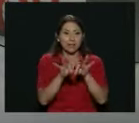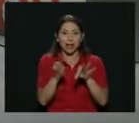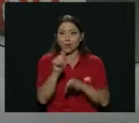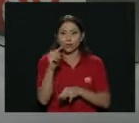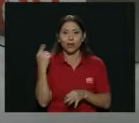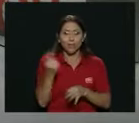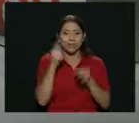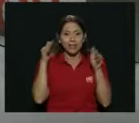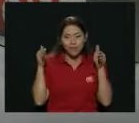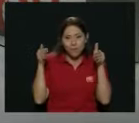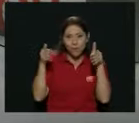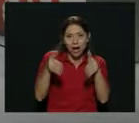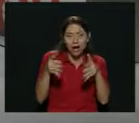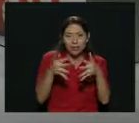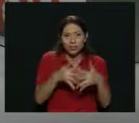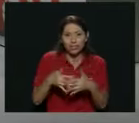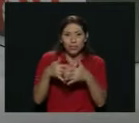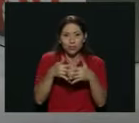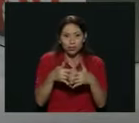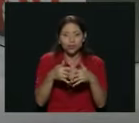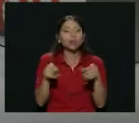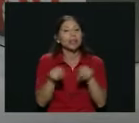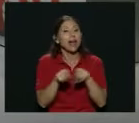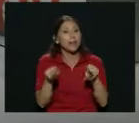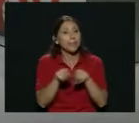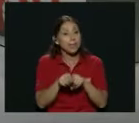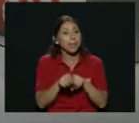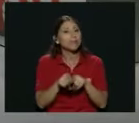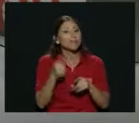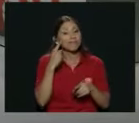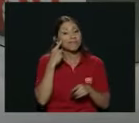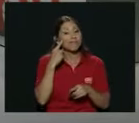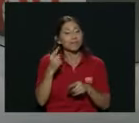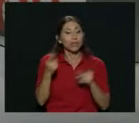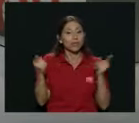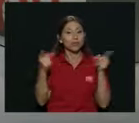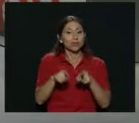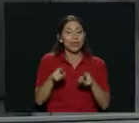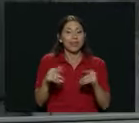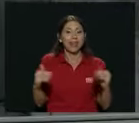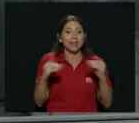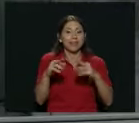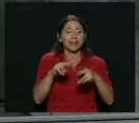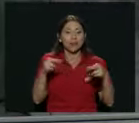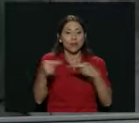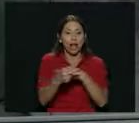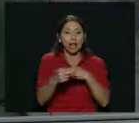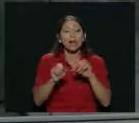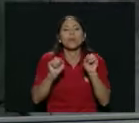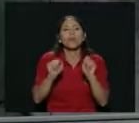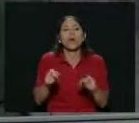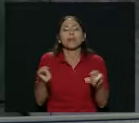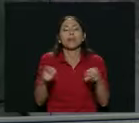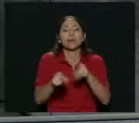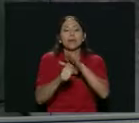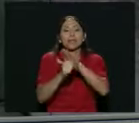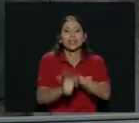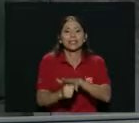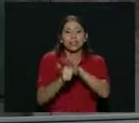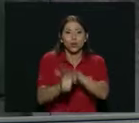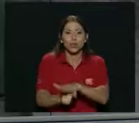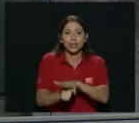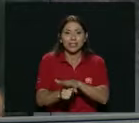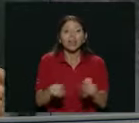No solamente de enfocarnos en la parte de Estados Unidos, sino también lo que sucede a nivel regional, que podría generar más